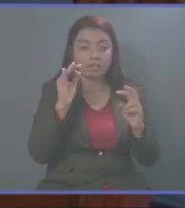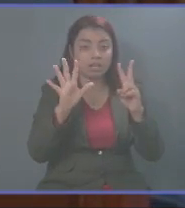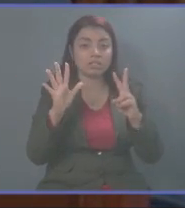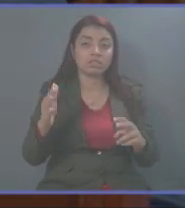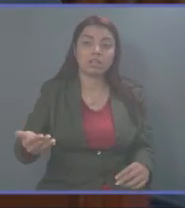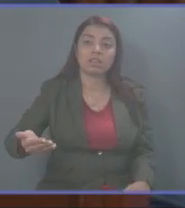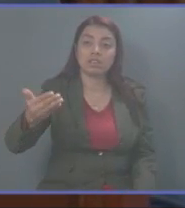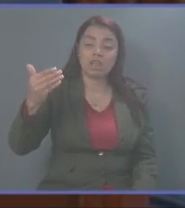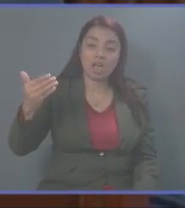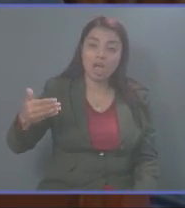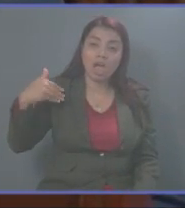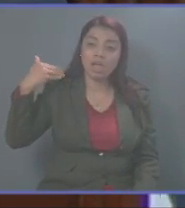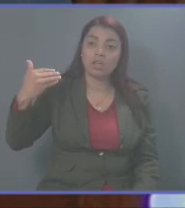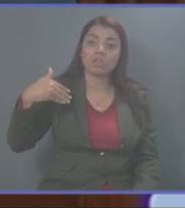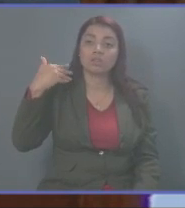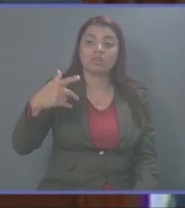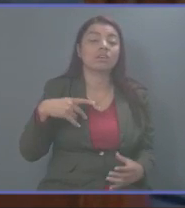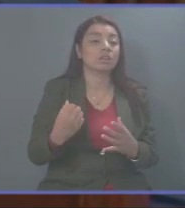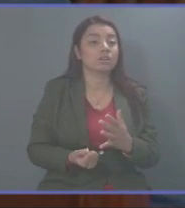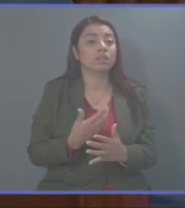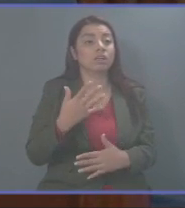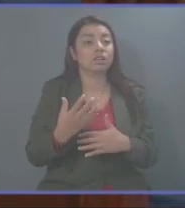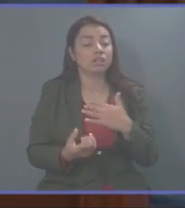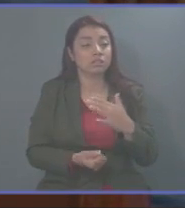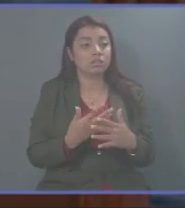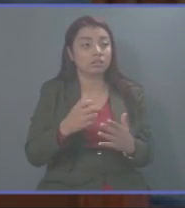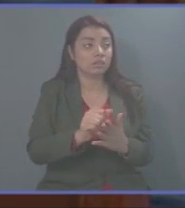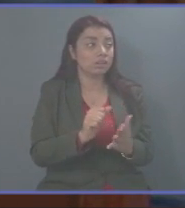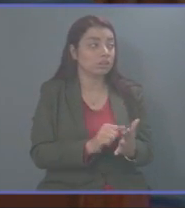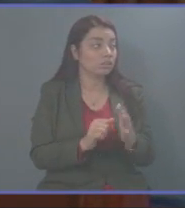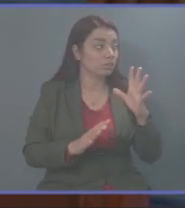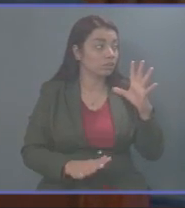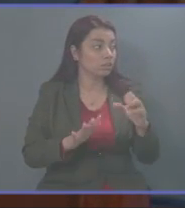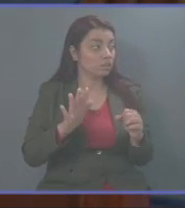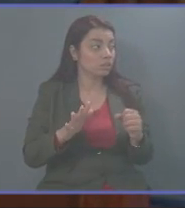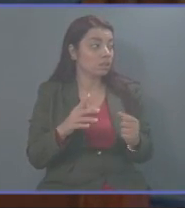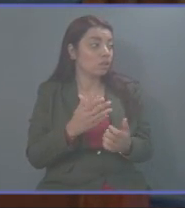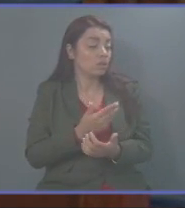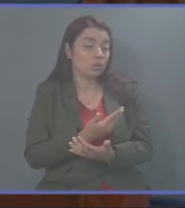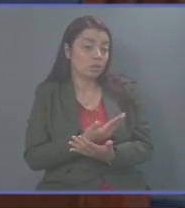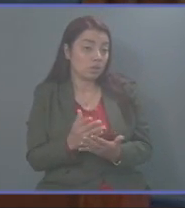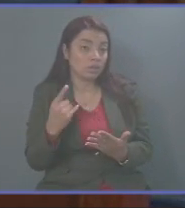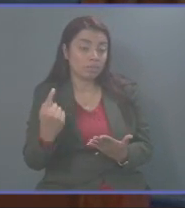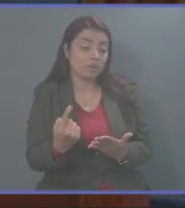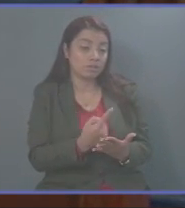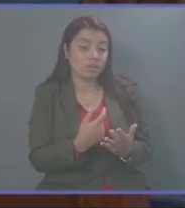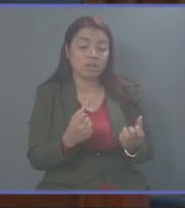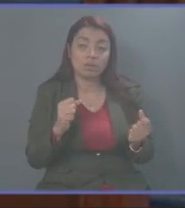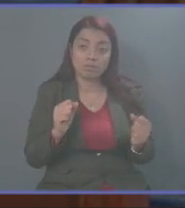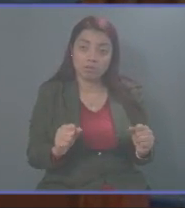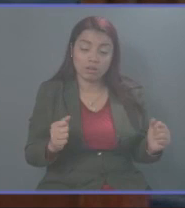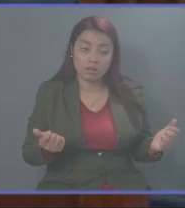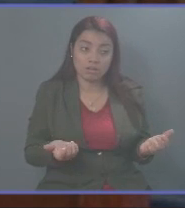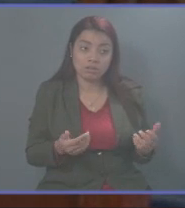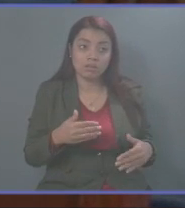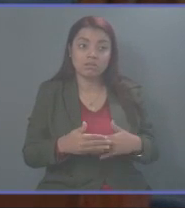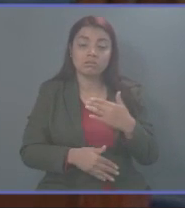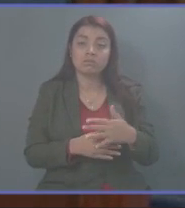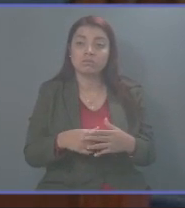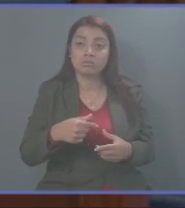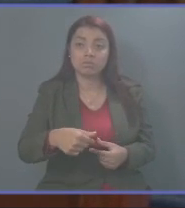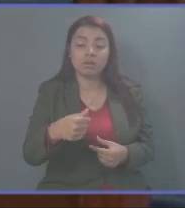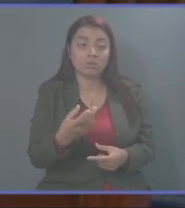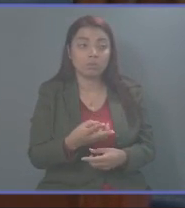años. Manuales de gestión de residuos. Artículo 15. Todo gestor está obligado a elaborar su respectivo manual de